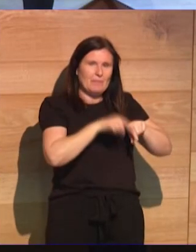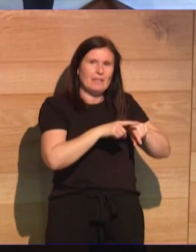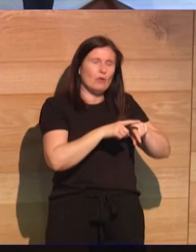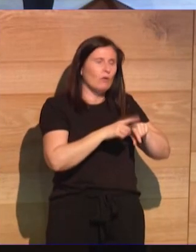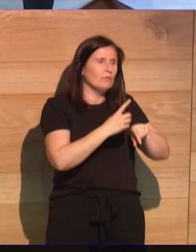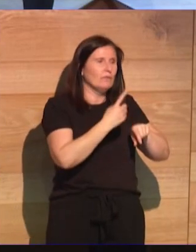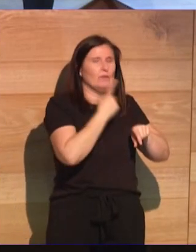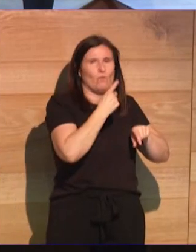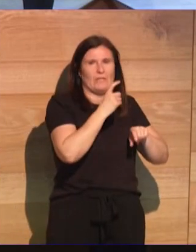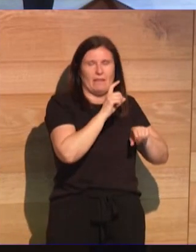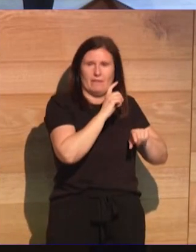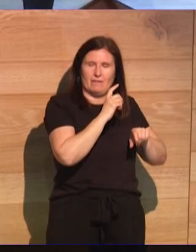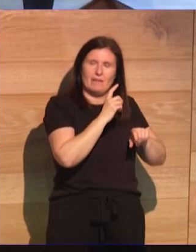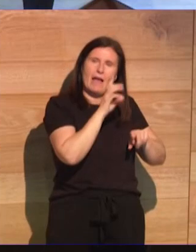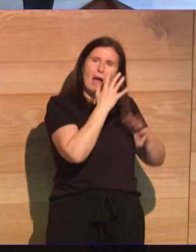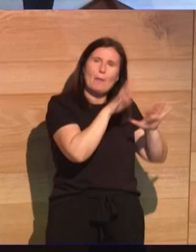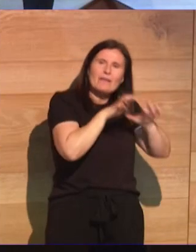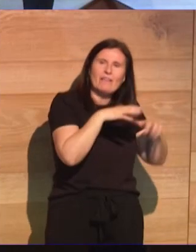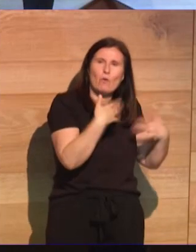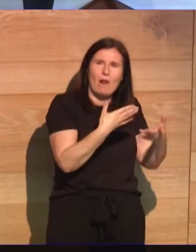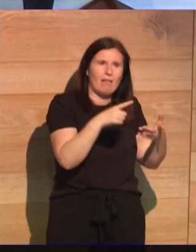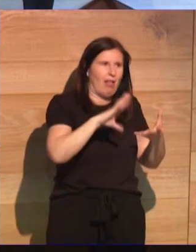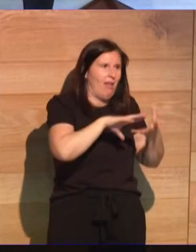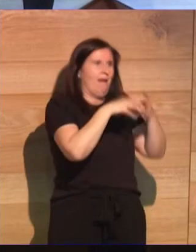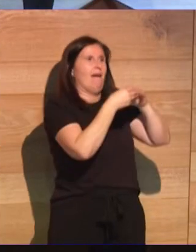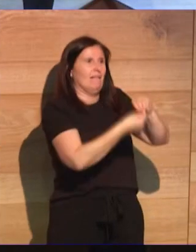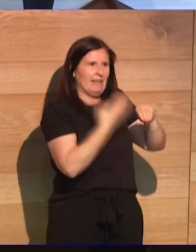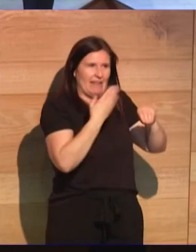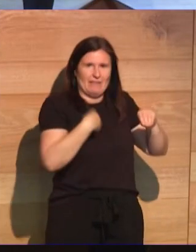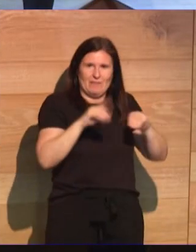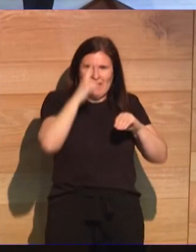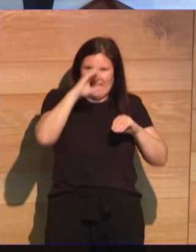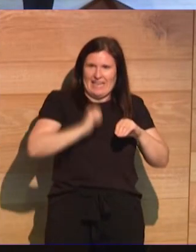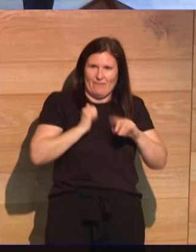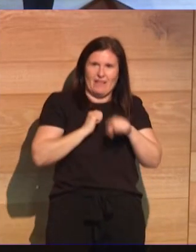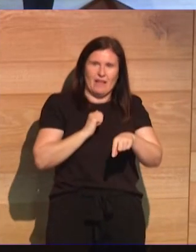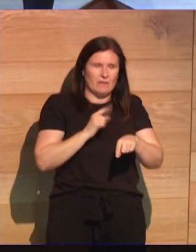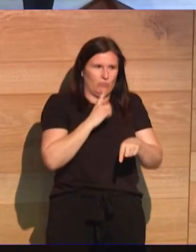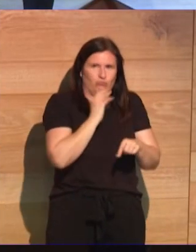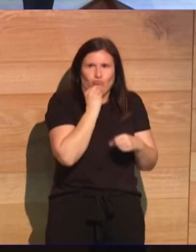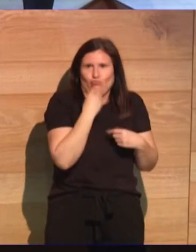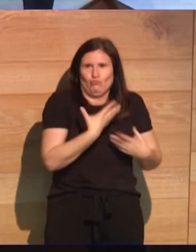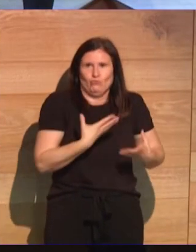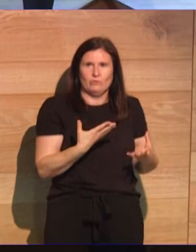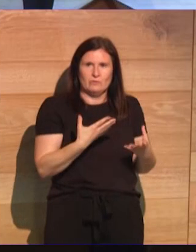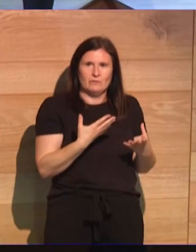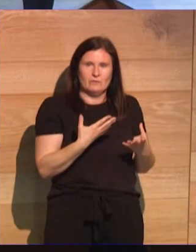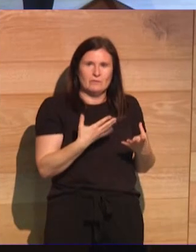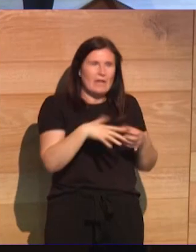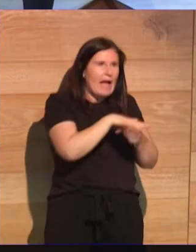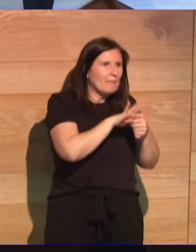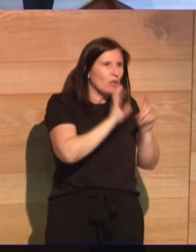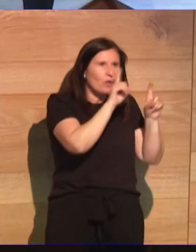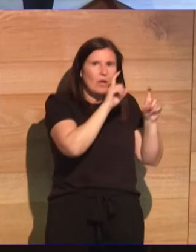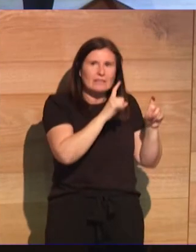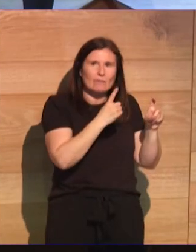aprendizaje. Entonces, claro, lo considero maravilloso porque al final es como, de alguna manera, incluir en el mundo educativo a través